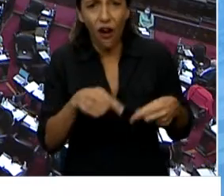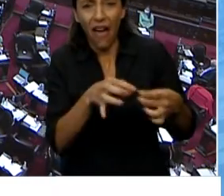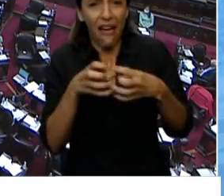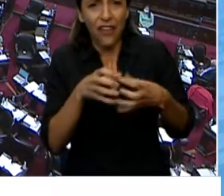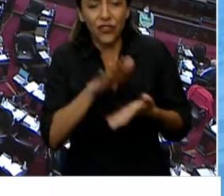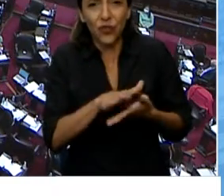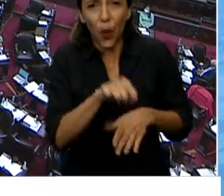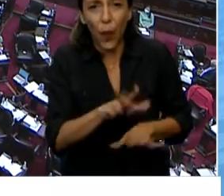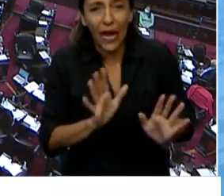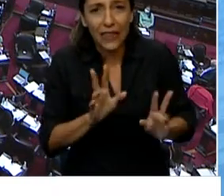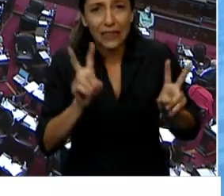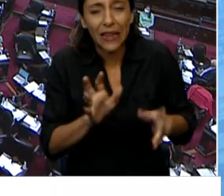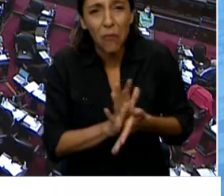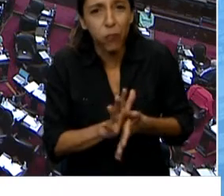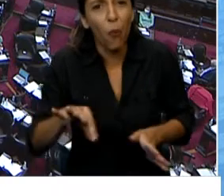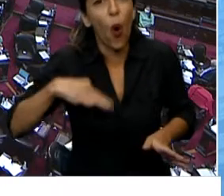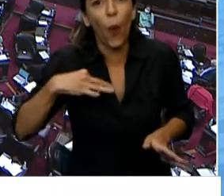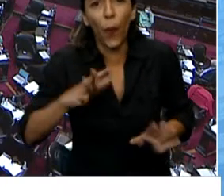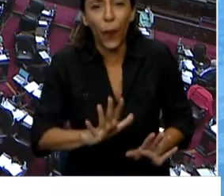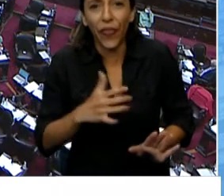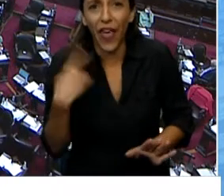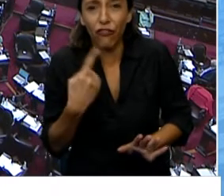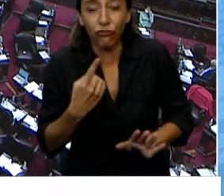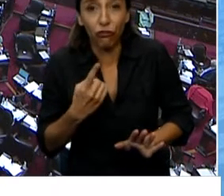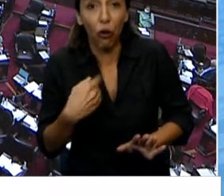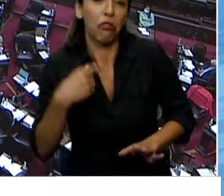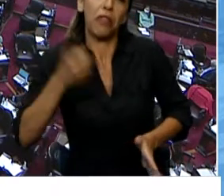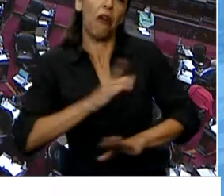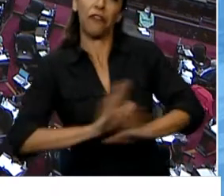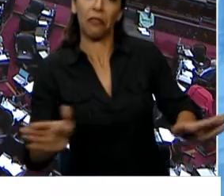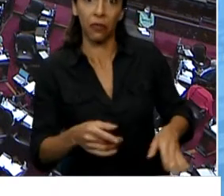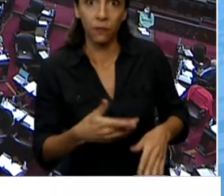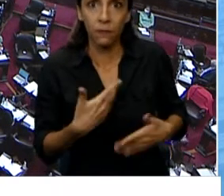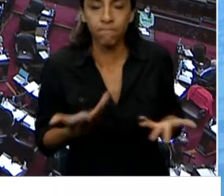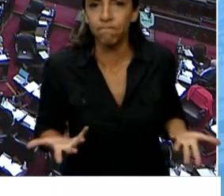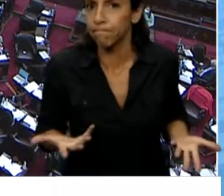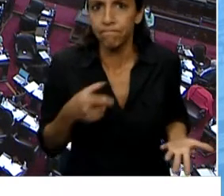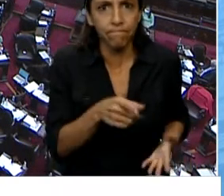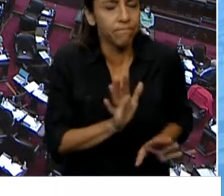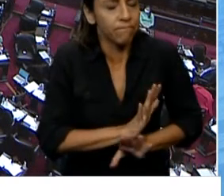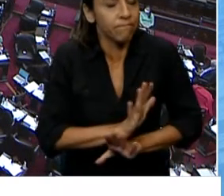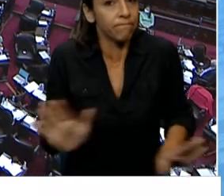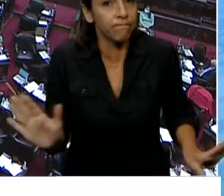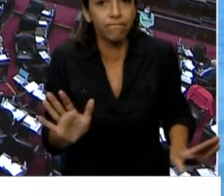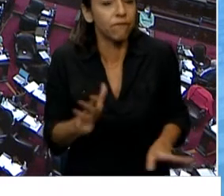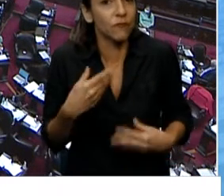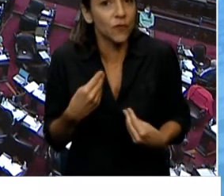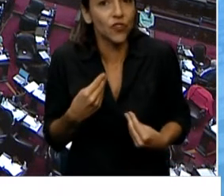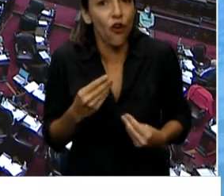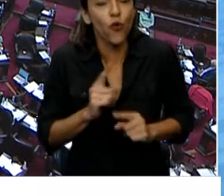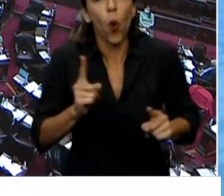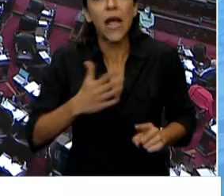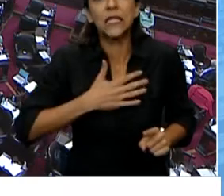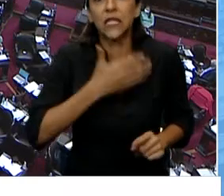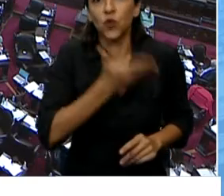Terminar deliberadamente con una vida humana es inaceptable. Atenta contra el primero de los